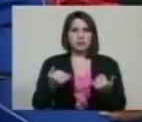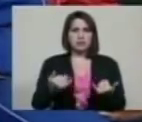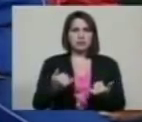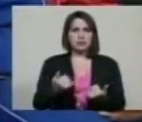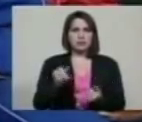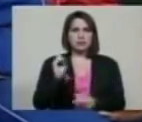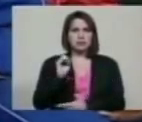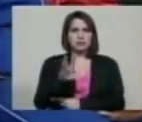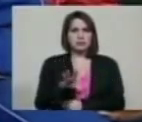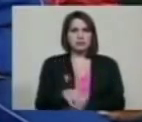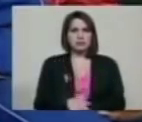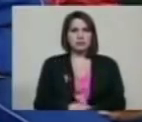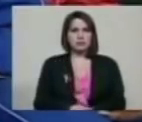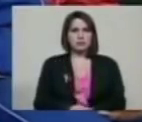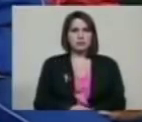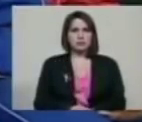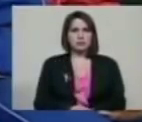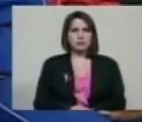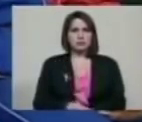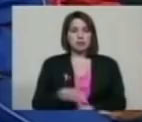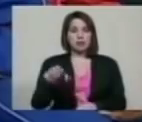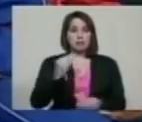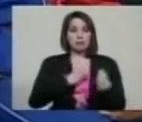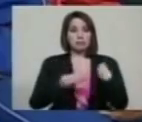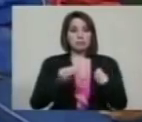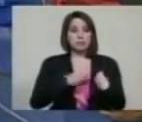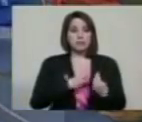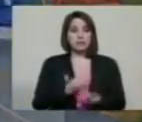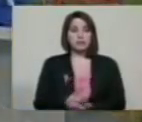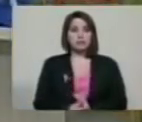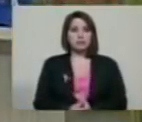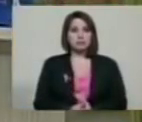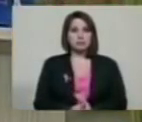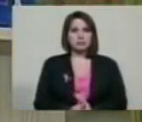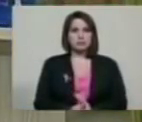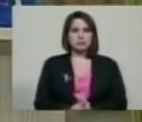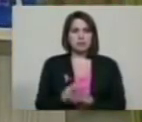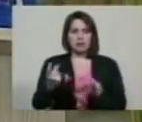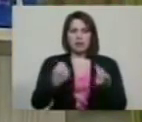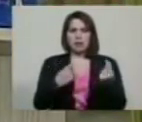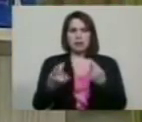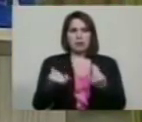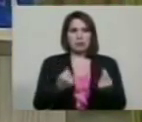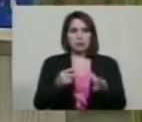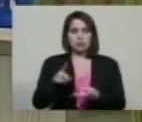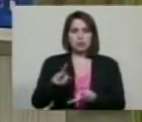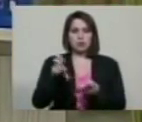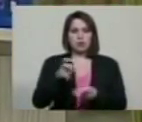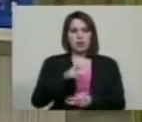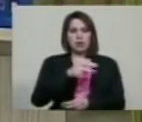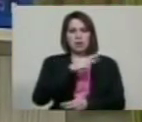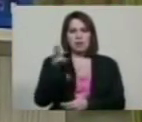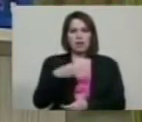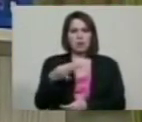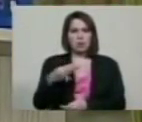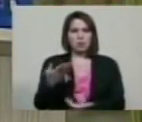Me están solicitando recursos en bolívares y recursos en euros, ¿verdad?